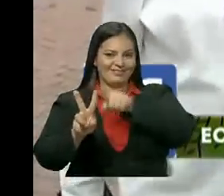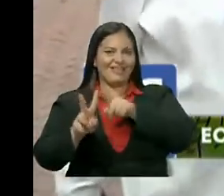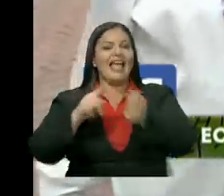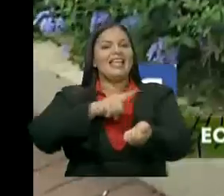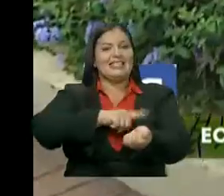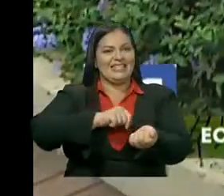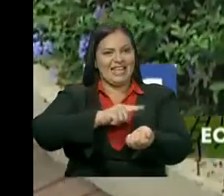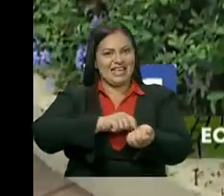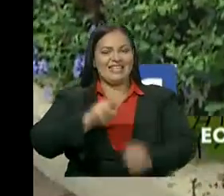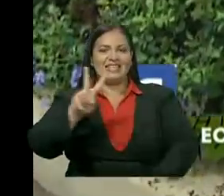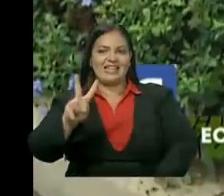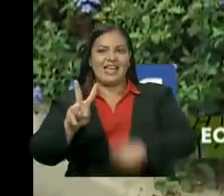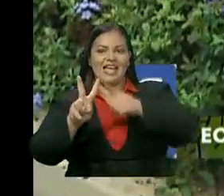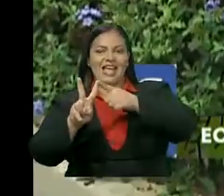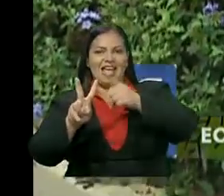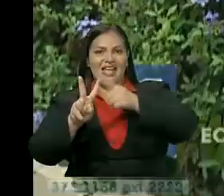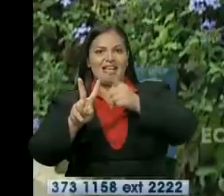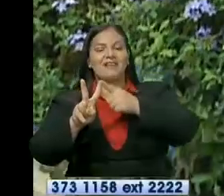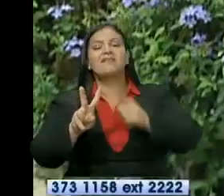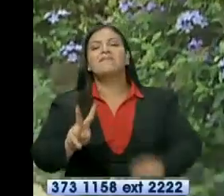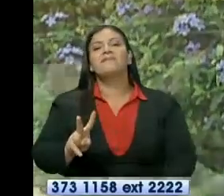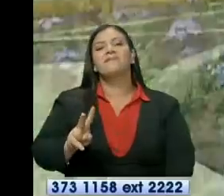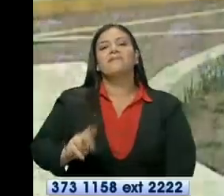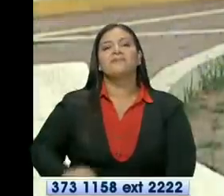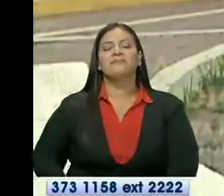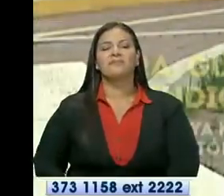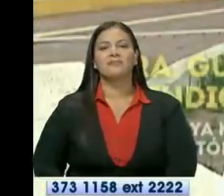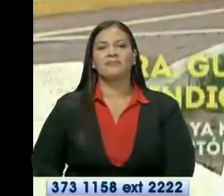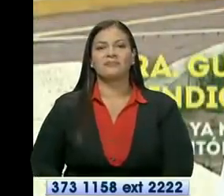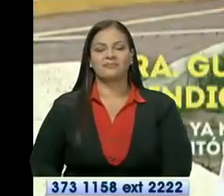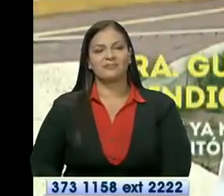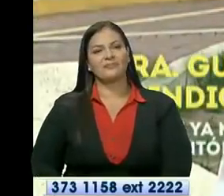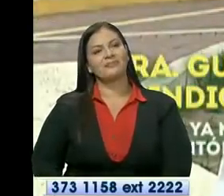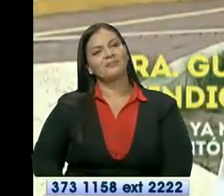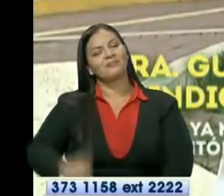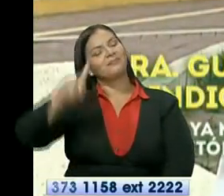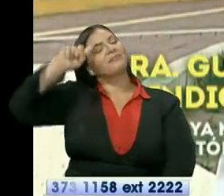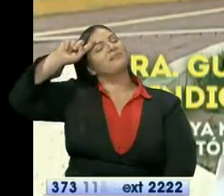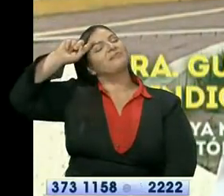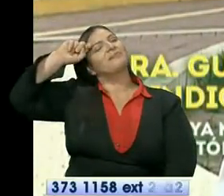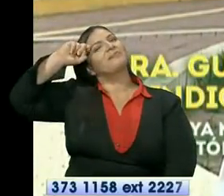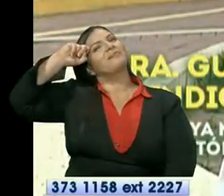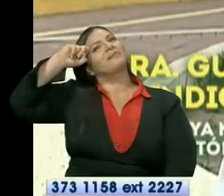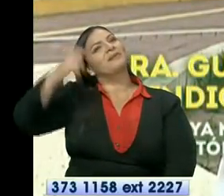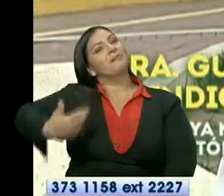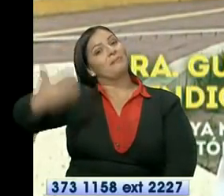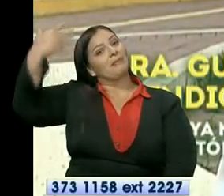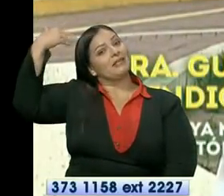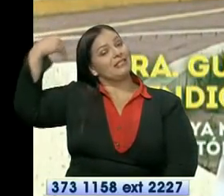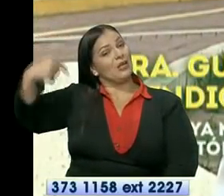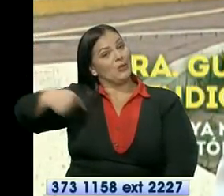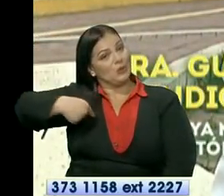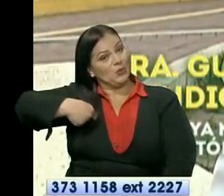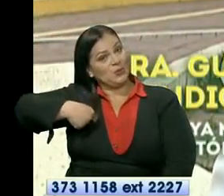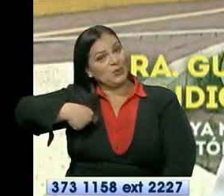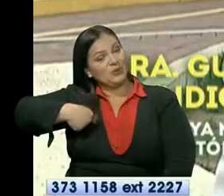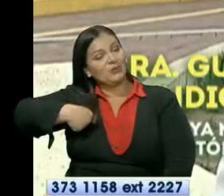sus costumbres y tradiciones vividas. Me recuerdo desde que tenía